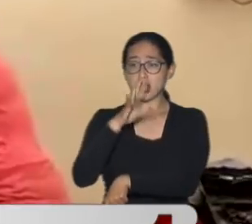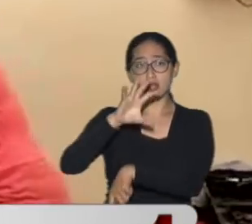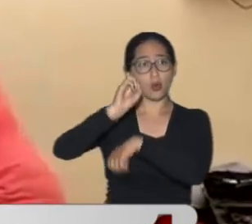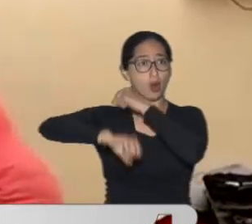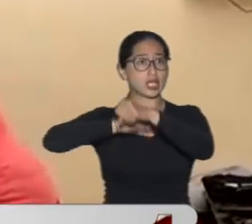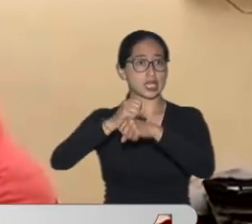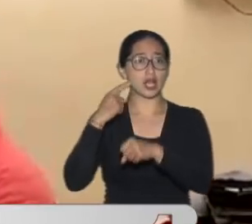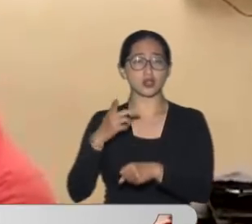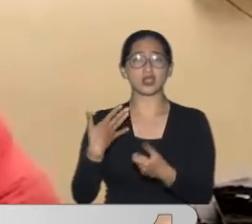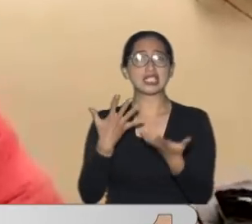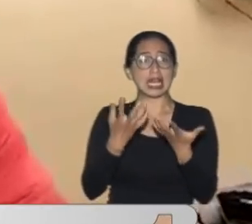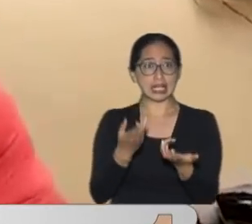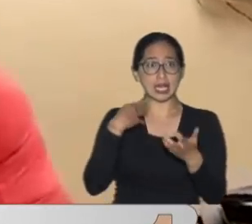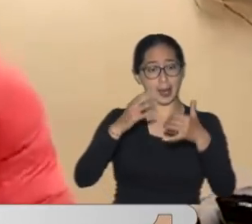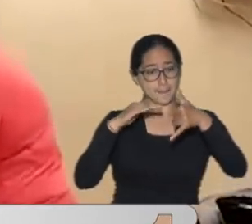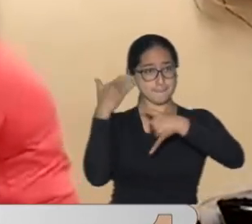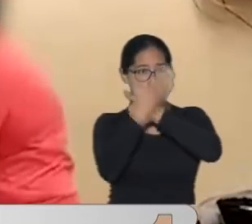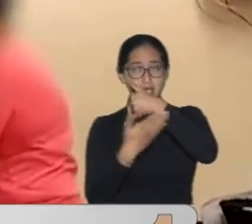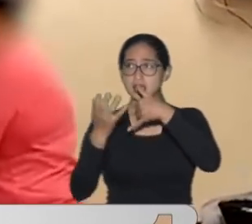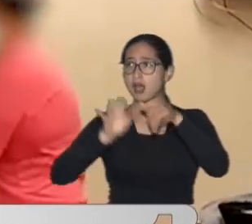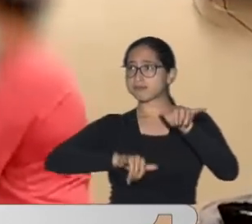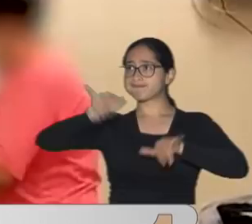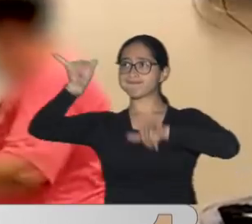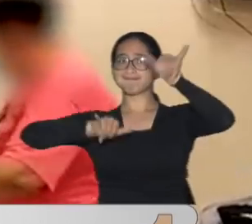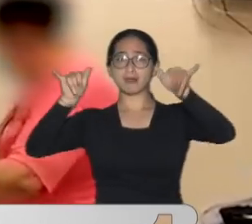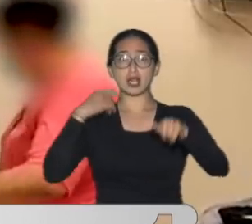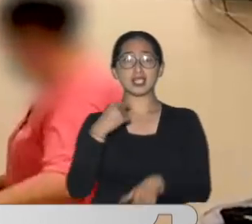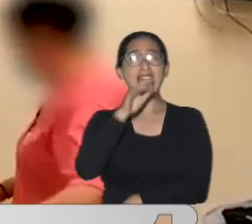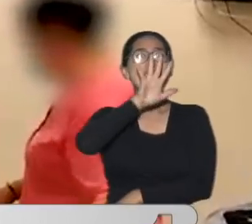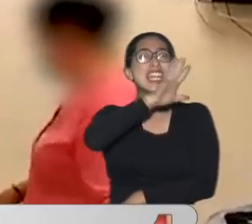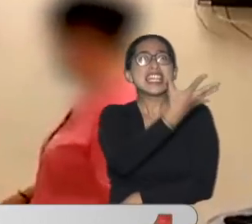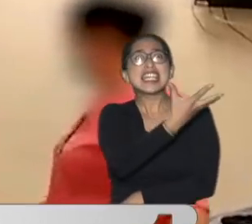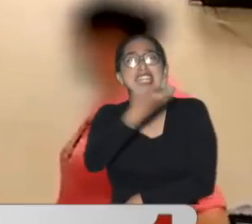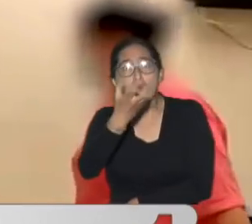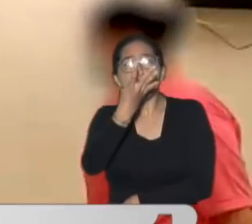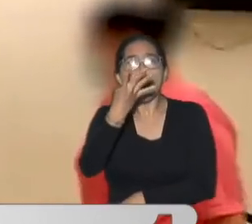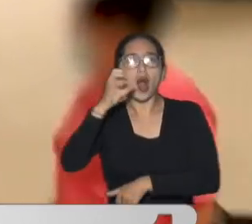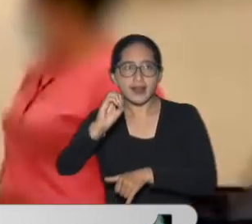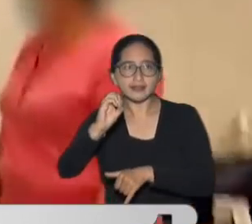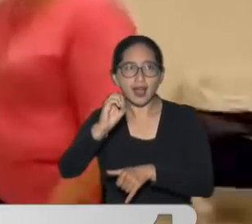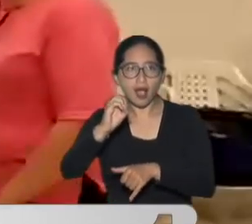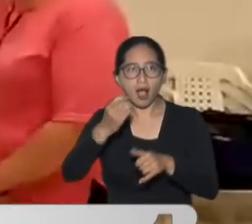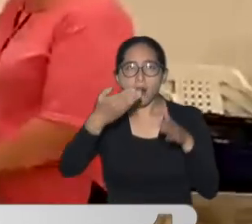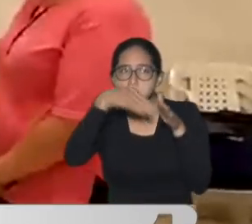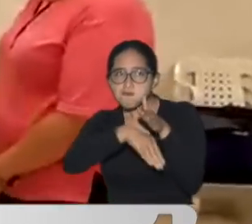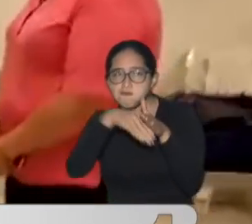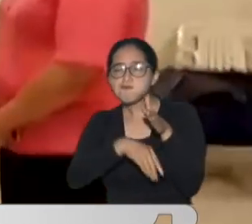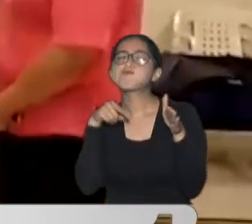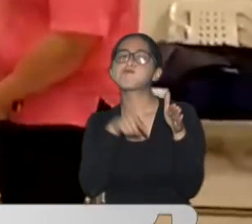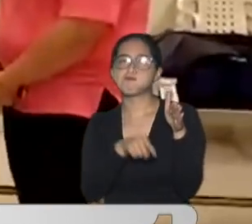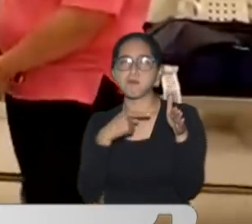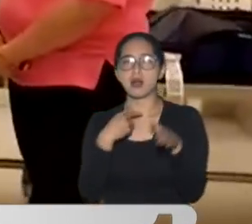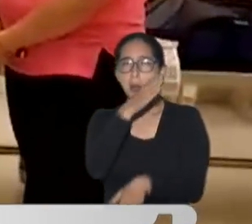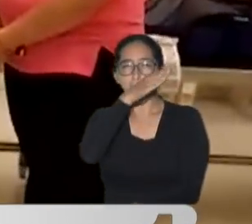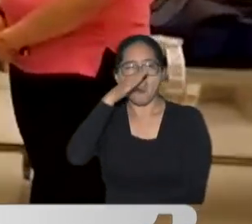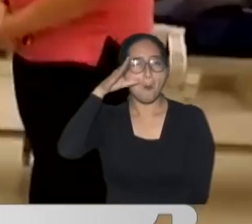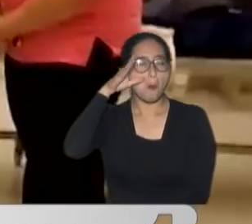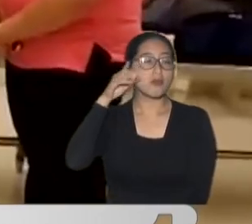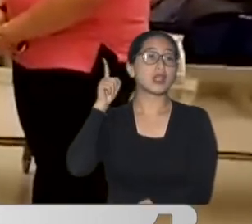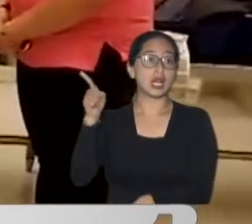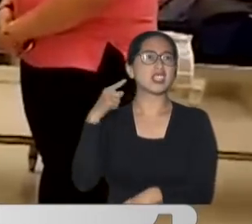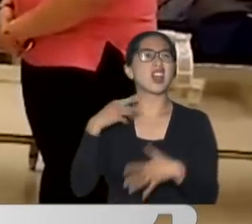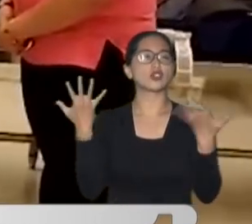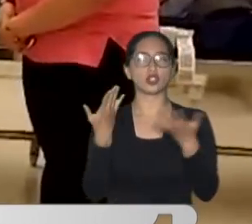pretendía salir del país por el aeropuerto El Dorado con más de 540 gramos de cocaína, la cual pretendía sacar al exterior, hacia